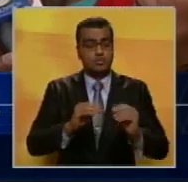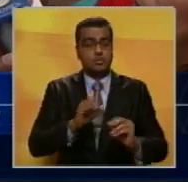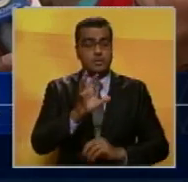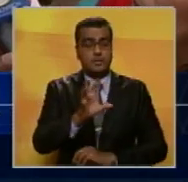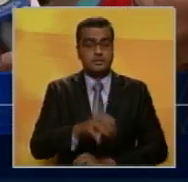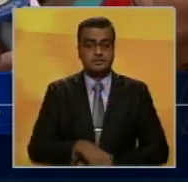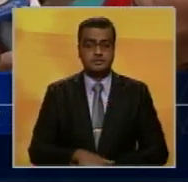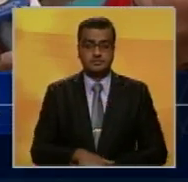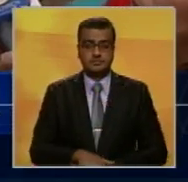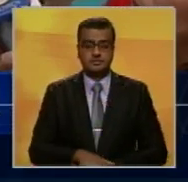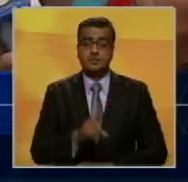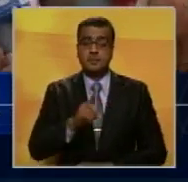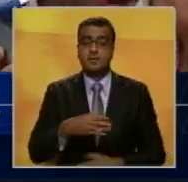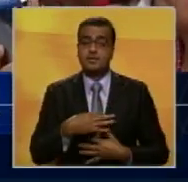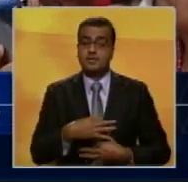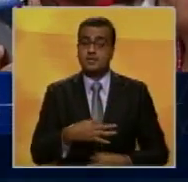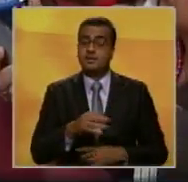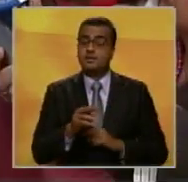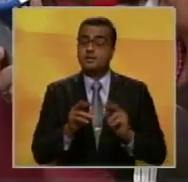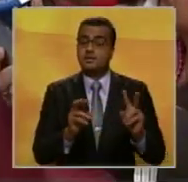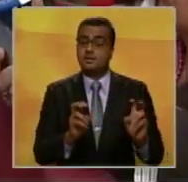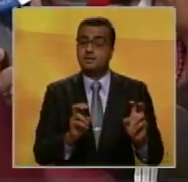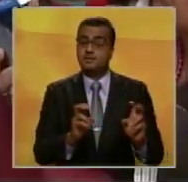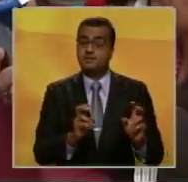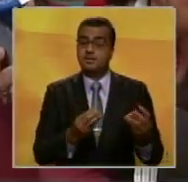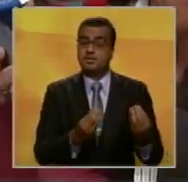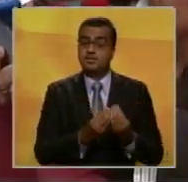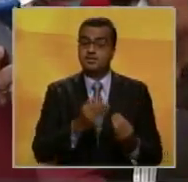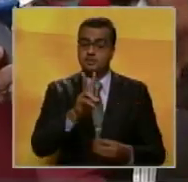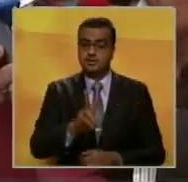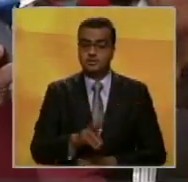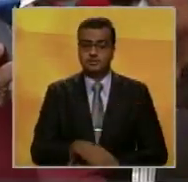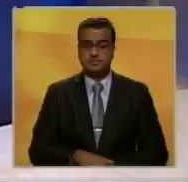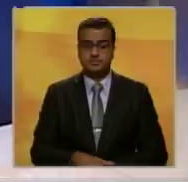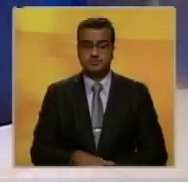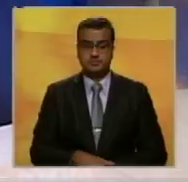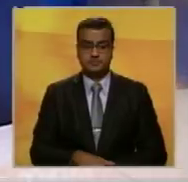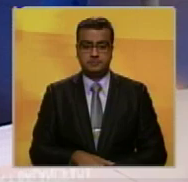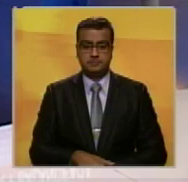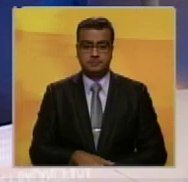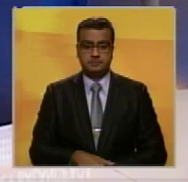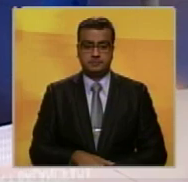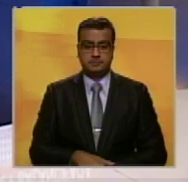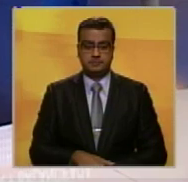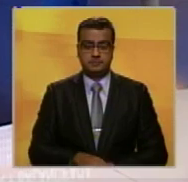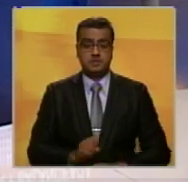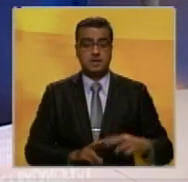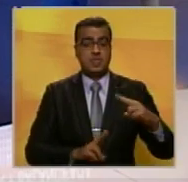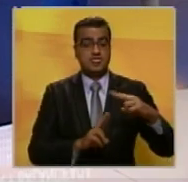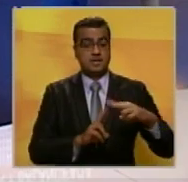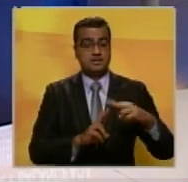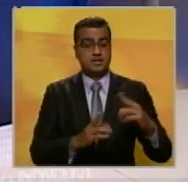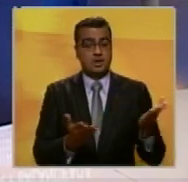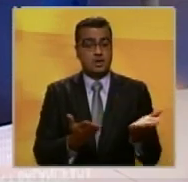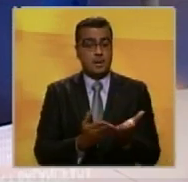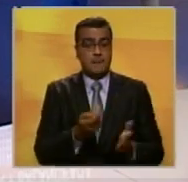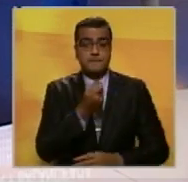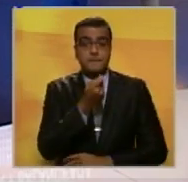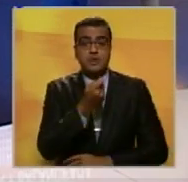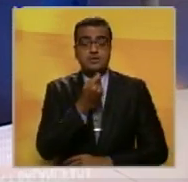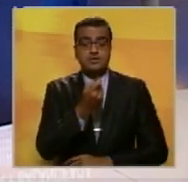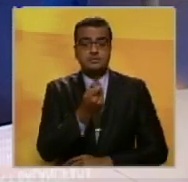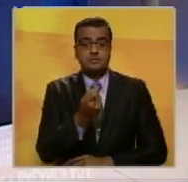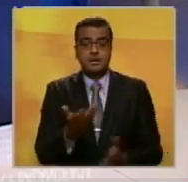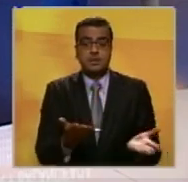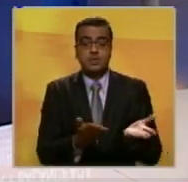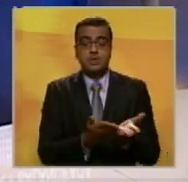país y así atender temas que involucran a los venezolanos. En el estado Táchira, el Colegio Nacional de Periodistas y la